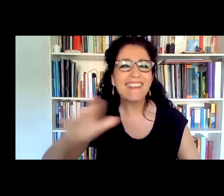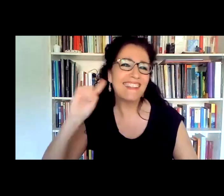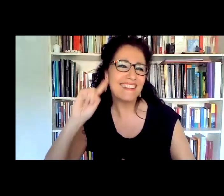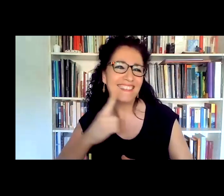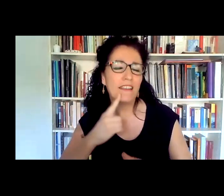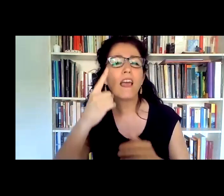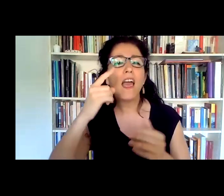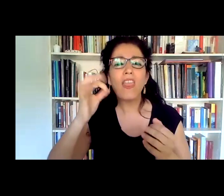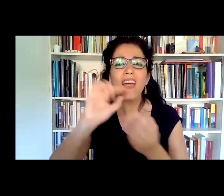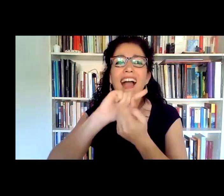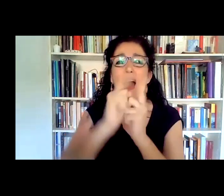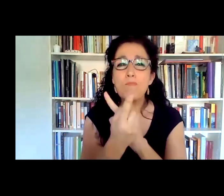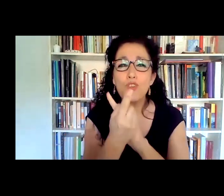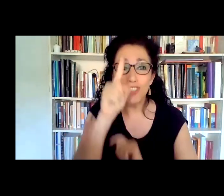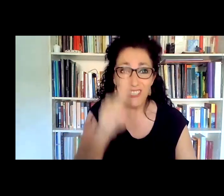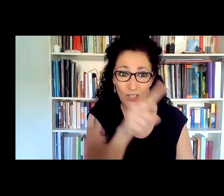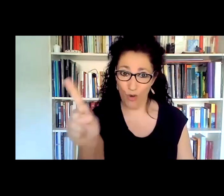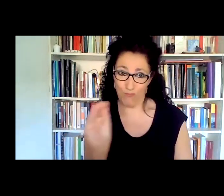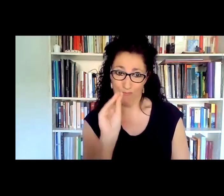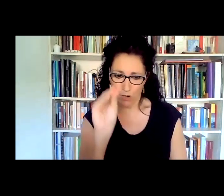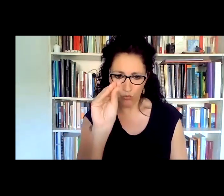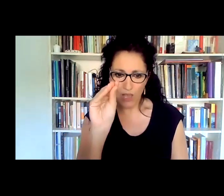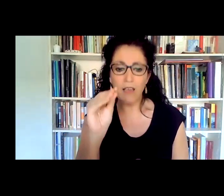Y esto es porque los sistemas educativos,